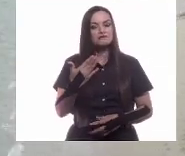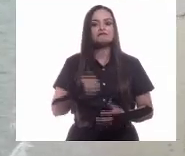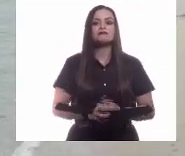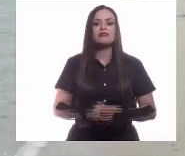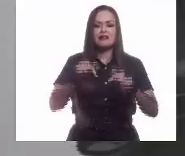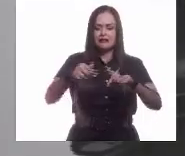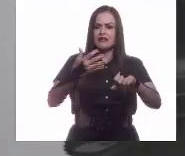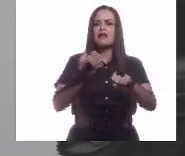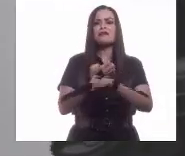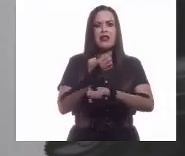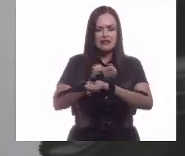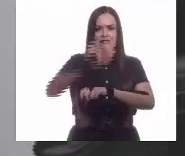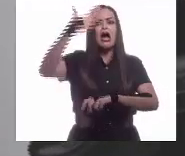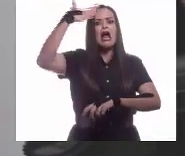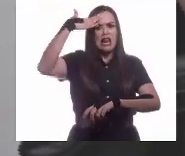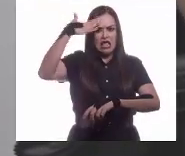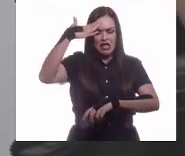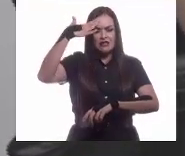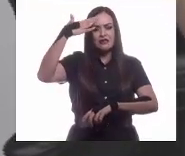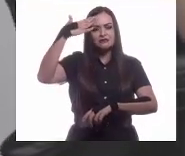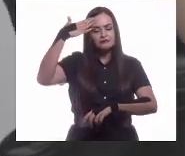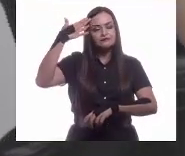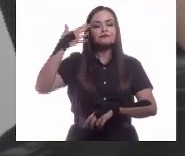estados líderes.